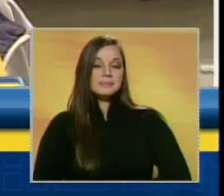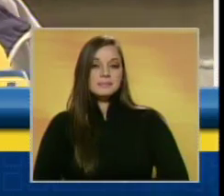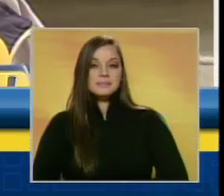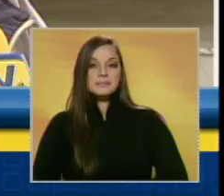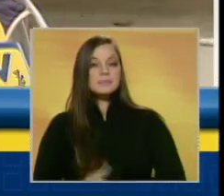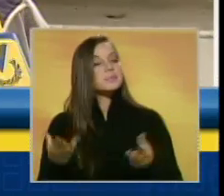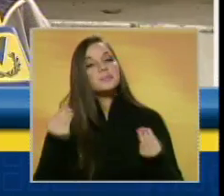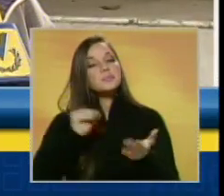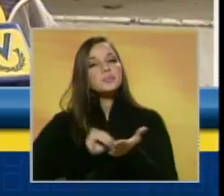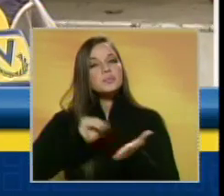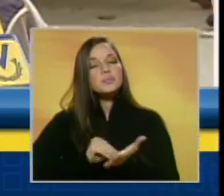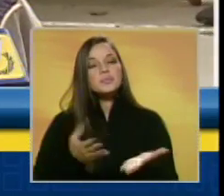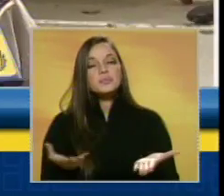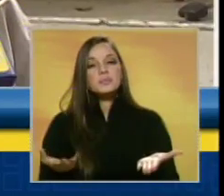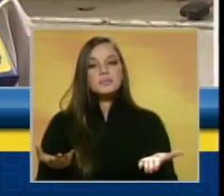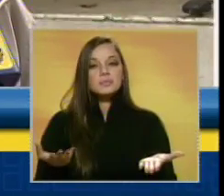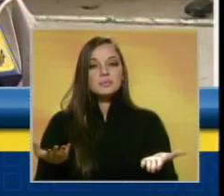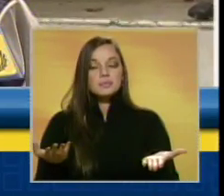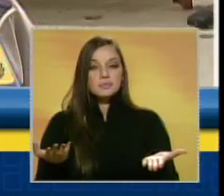Muchas veces